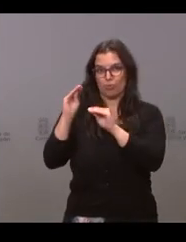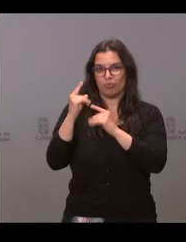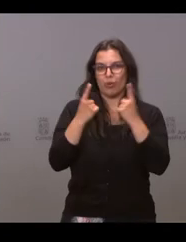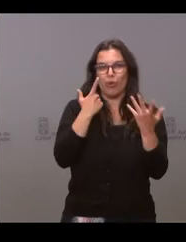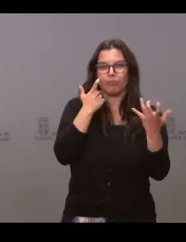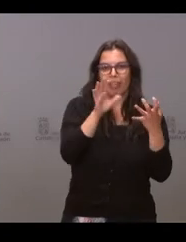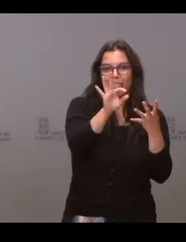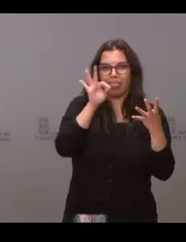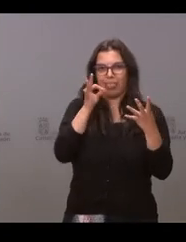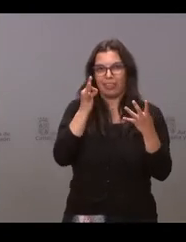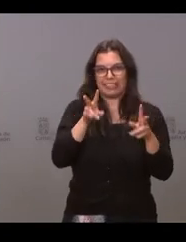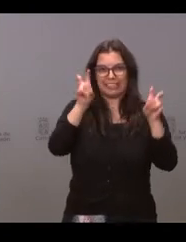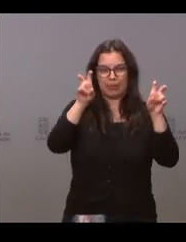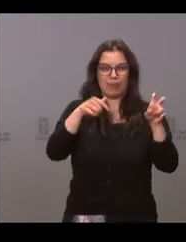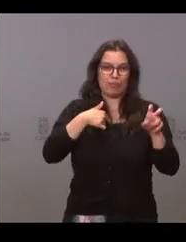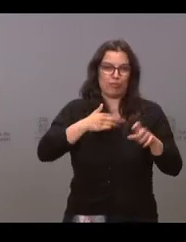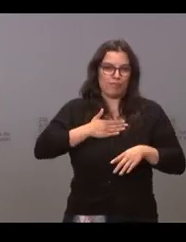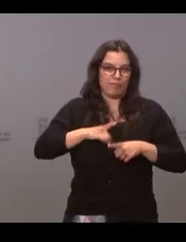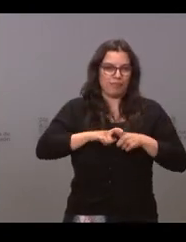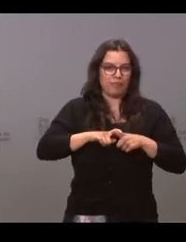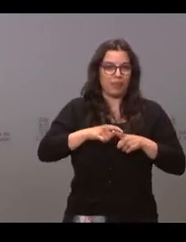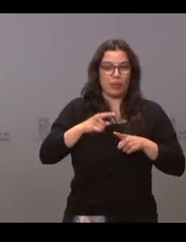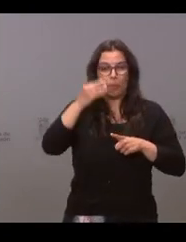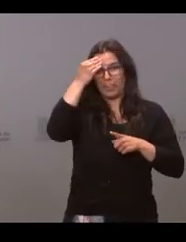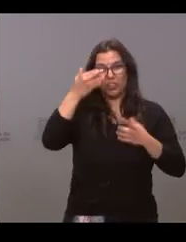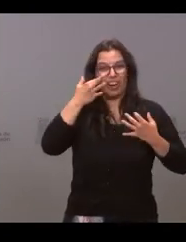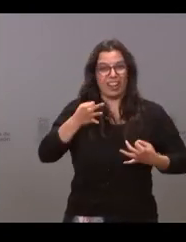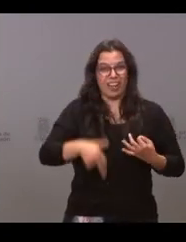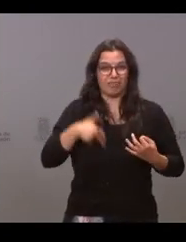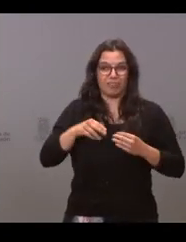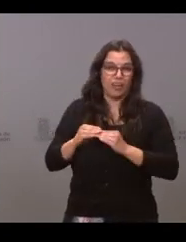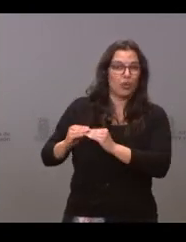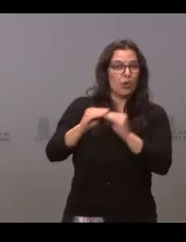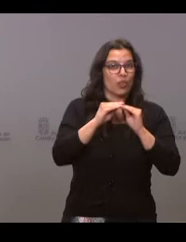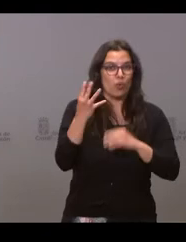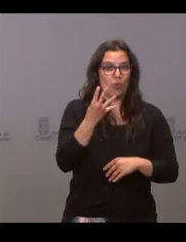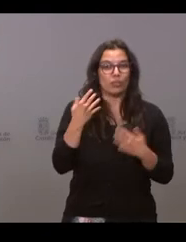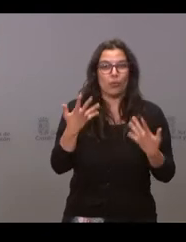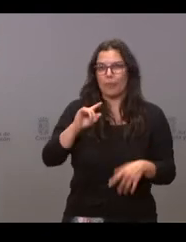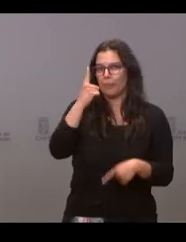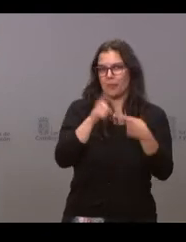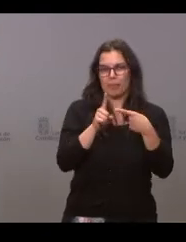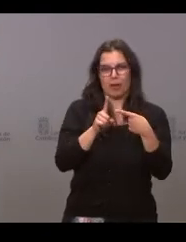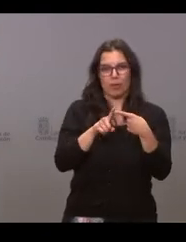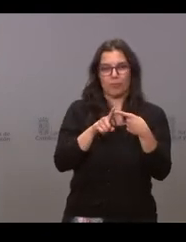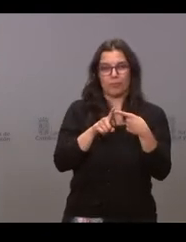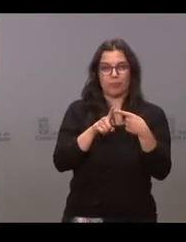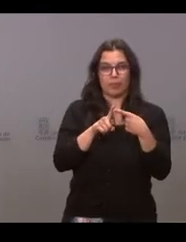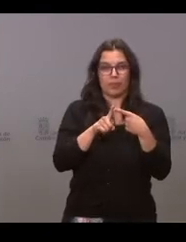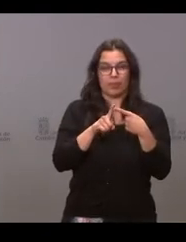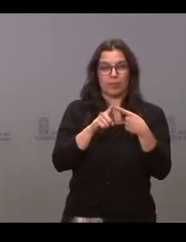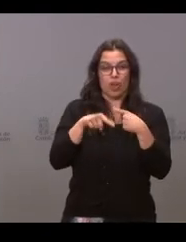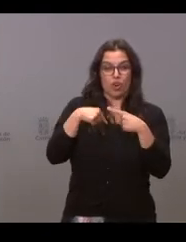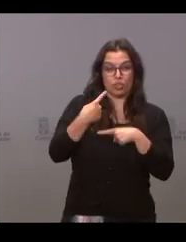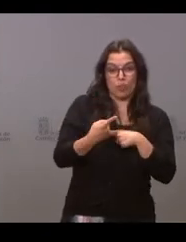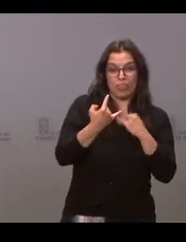elemento pero creo que todos coincidimos en que en primer lugar es revertir los efectos de